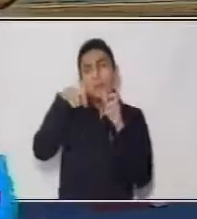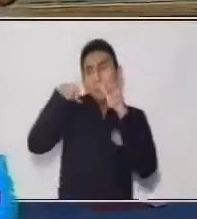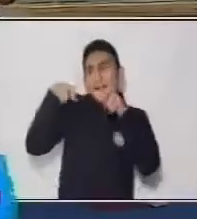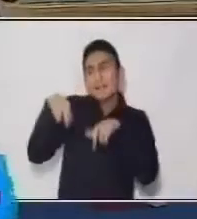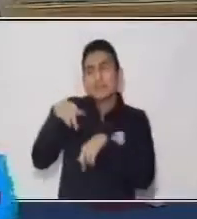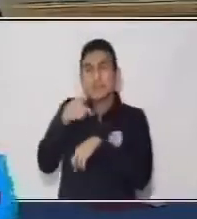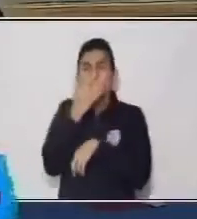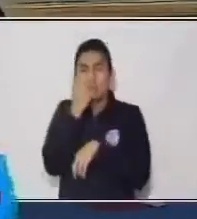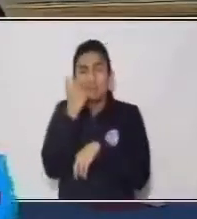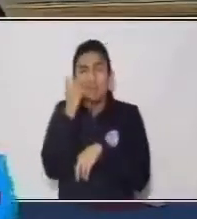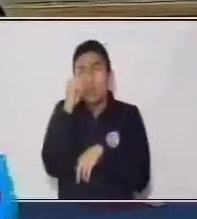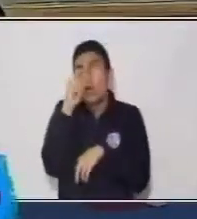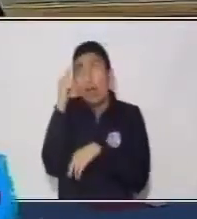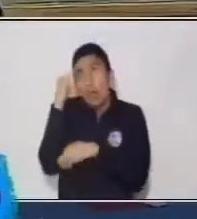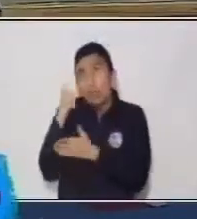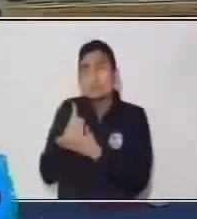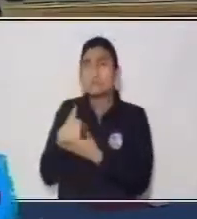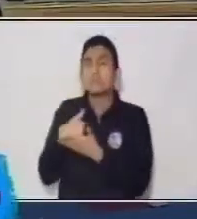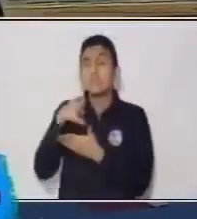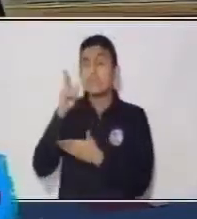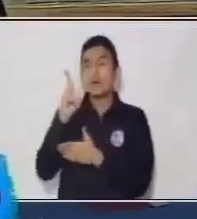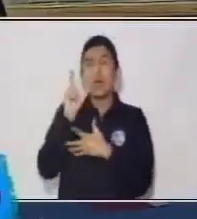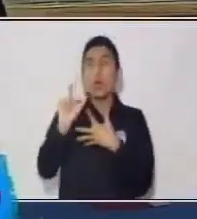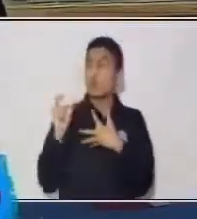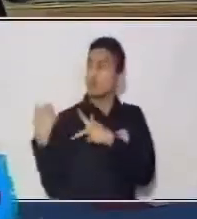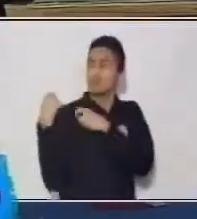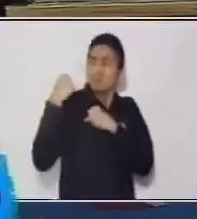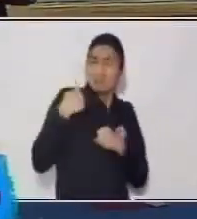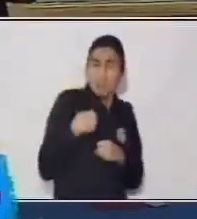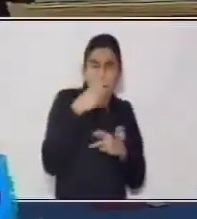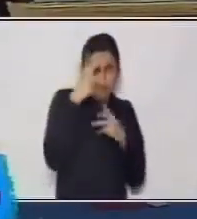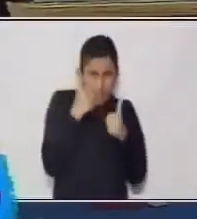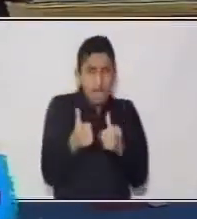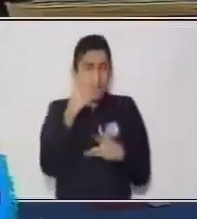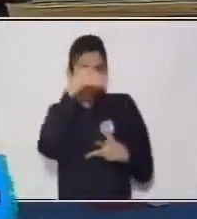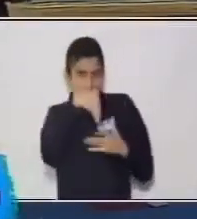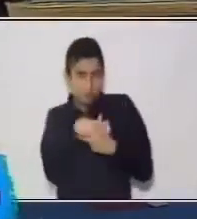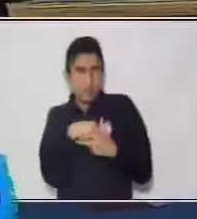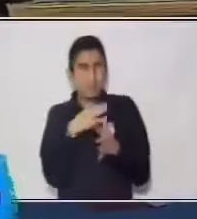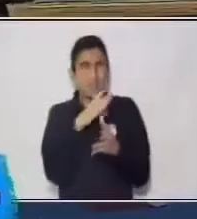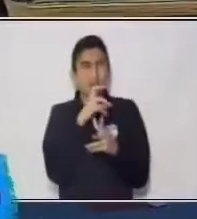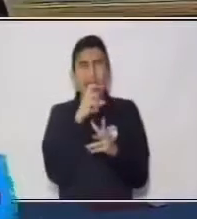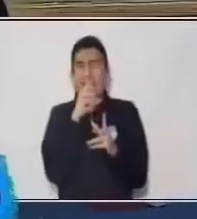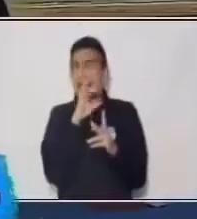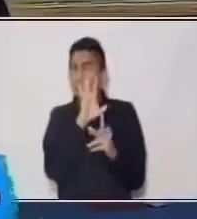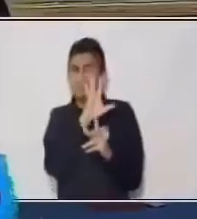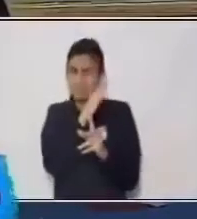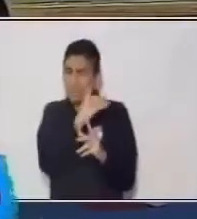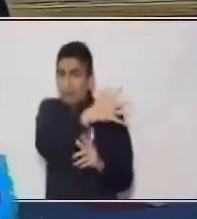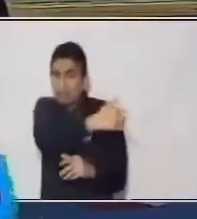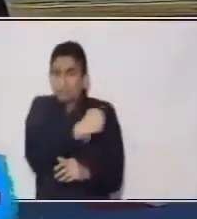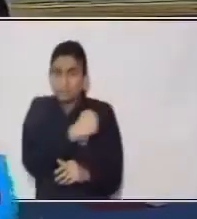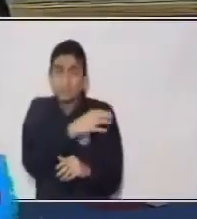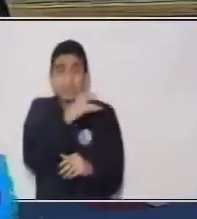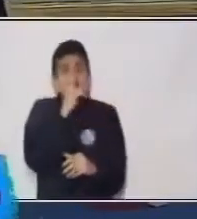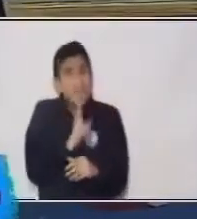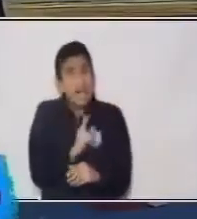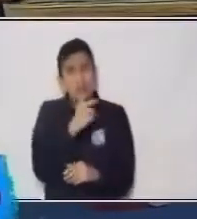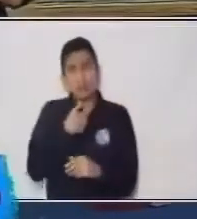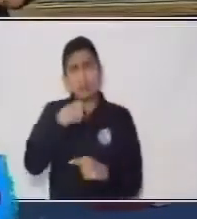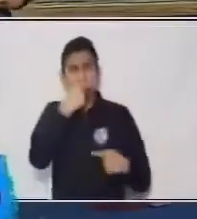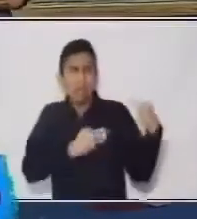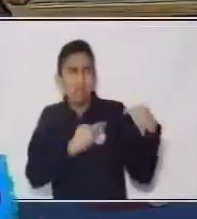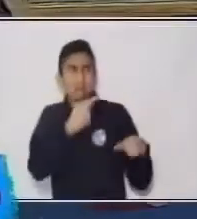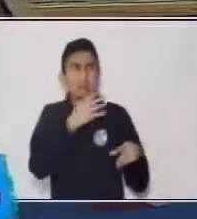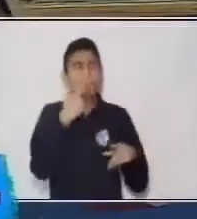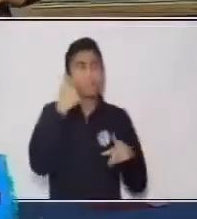indigentes, dice que siempre llevaban sus cosas y las guardaban muy bien, eran muy celosos, ¿verdad?, con sus costales y todo lo que